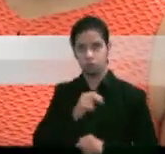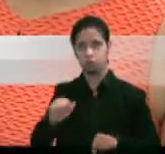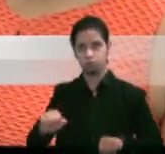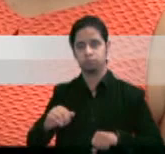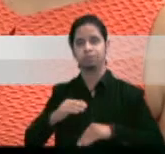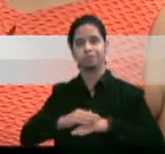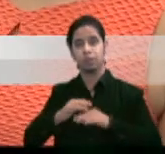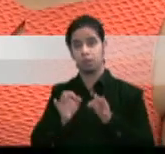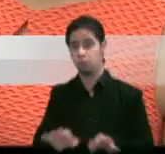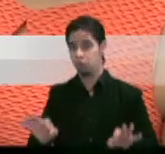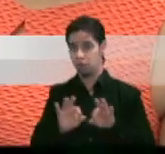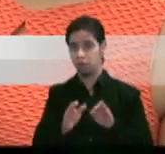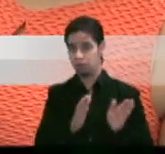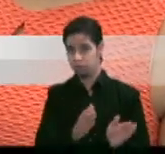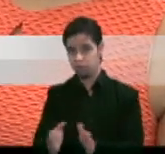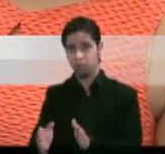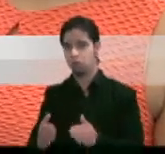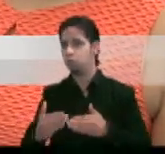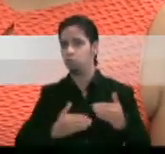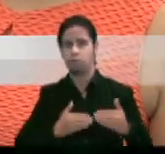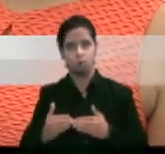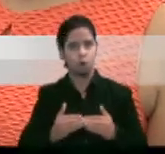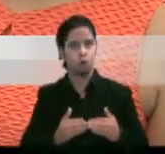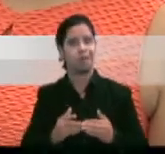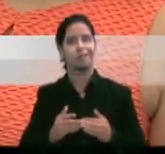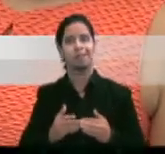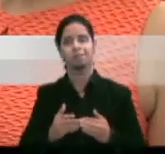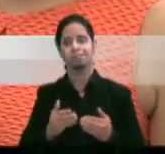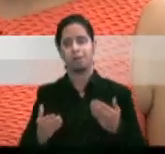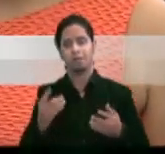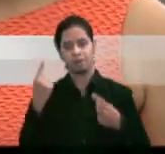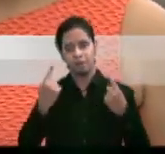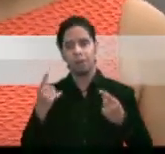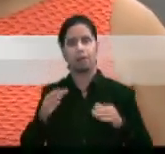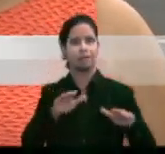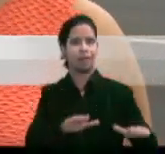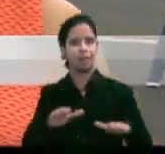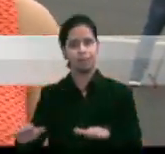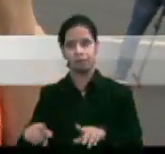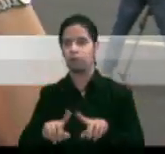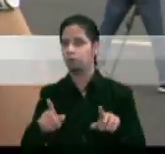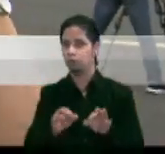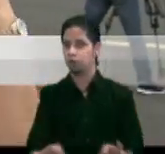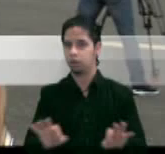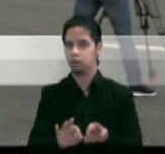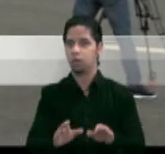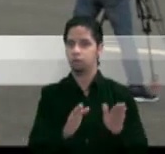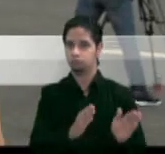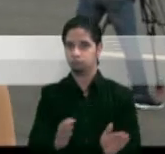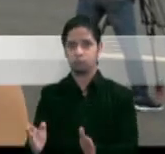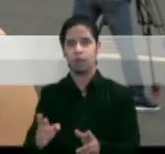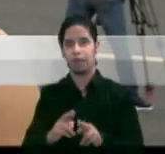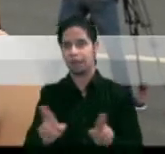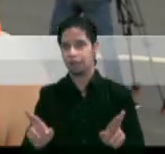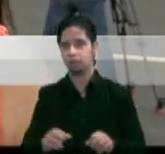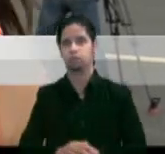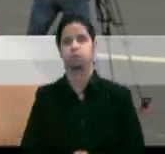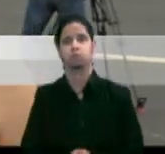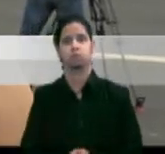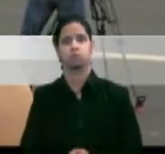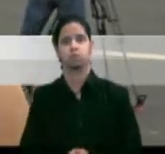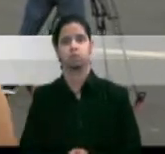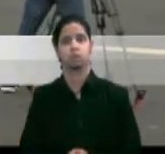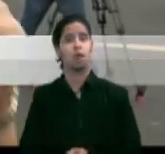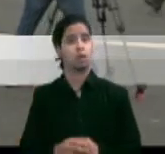que prepararnos aunque la temporada se pronostique tranquila. Muchas gracias, Ernesto. Y precisamente el Laboratorio de